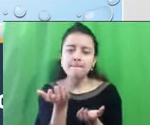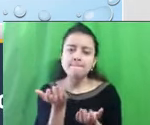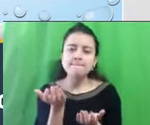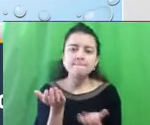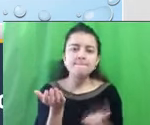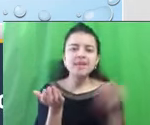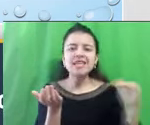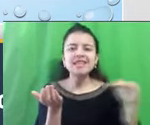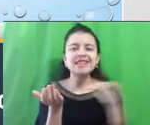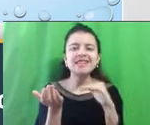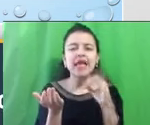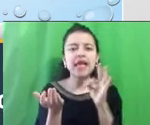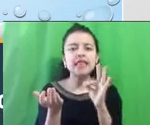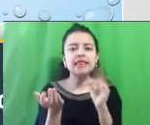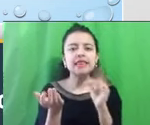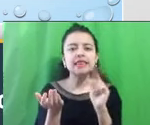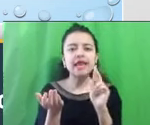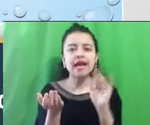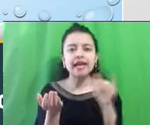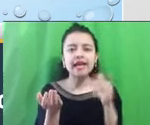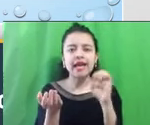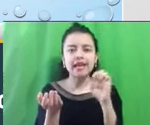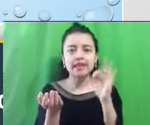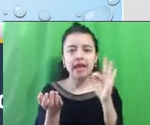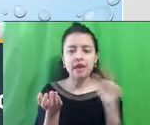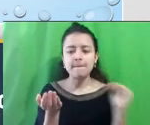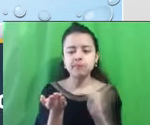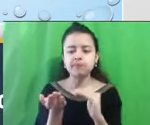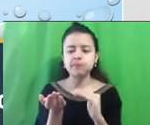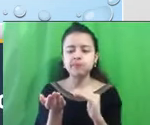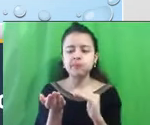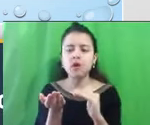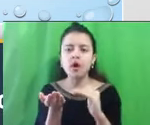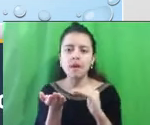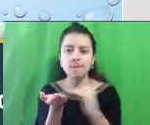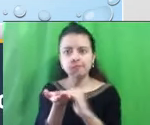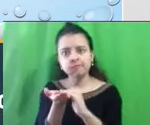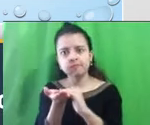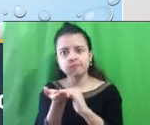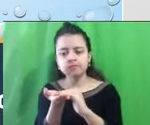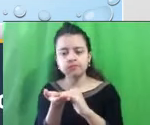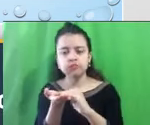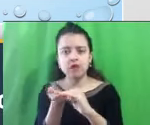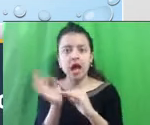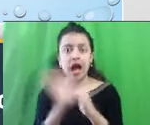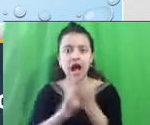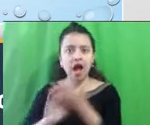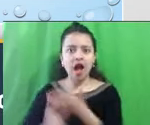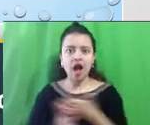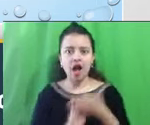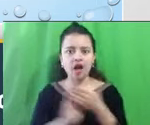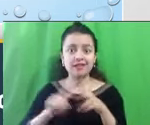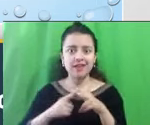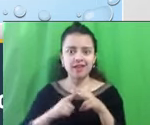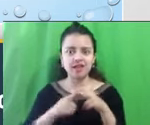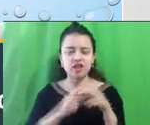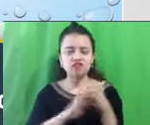mejor funcionamiento. En el 2021 compramos 16 equipos de cómputo, que